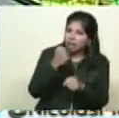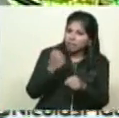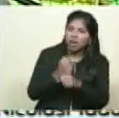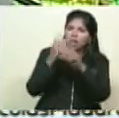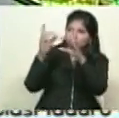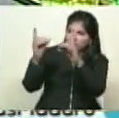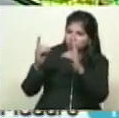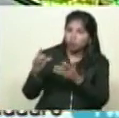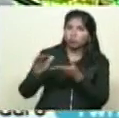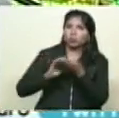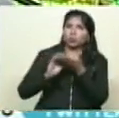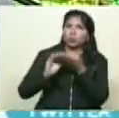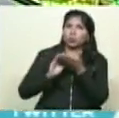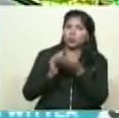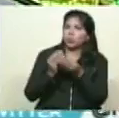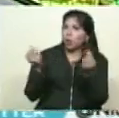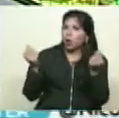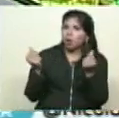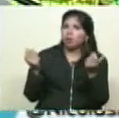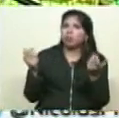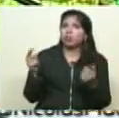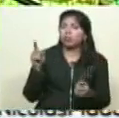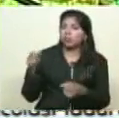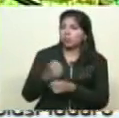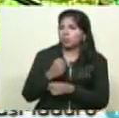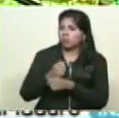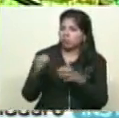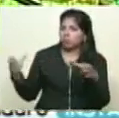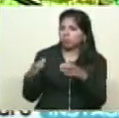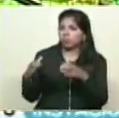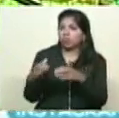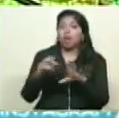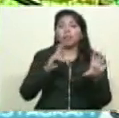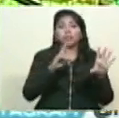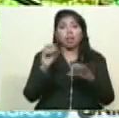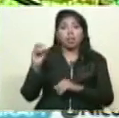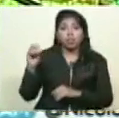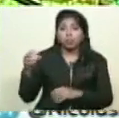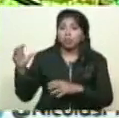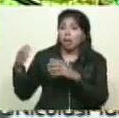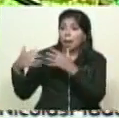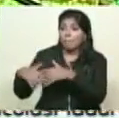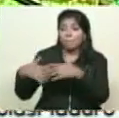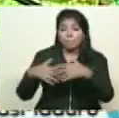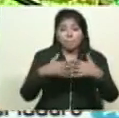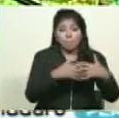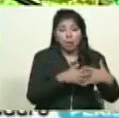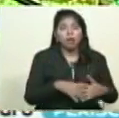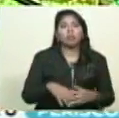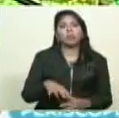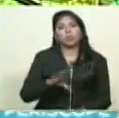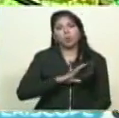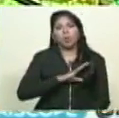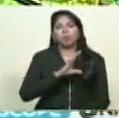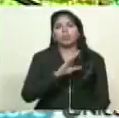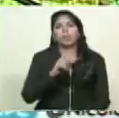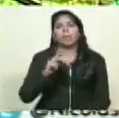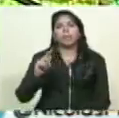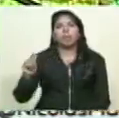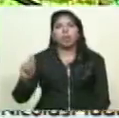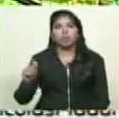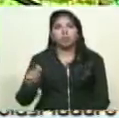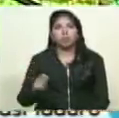y soluciones que va a producir la clase obrera en las 700 empresas de los consejos productivos